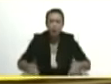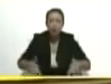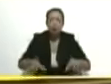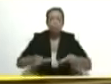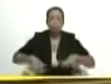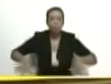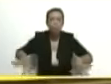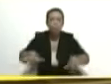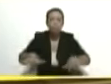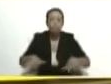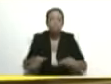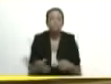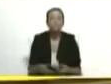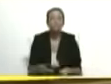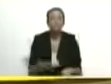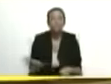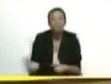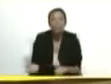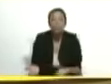su sede